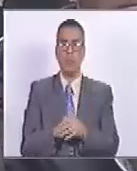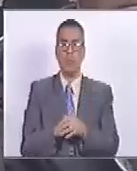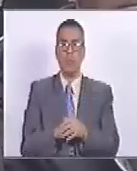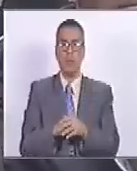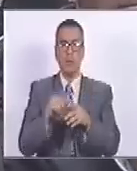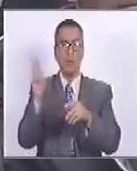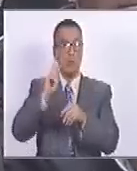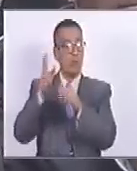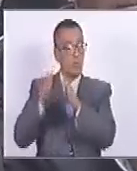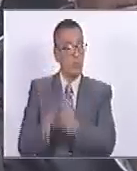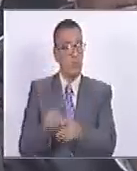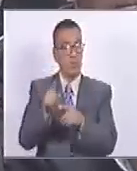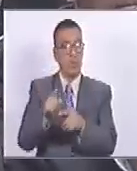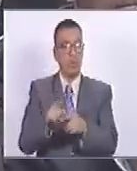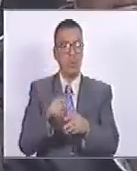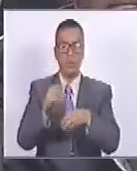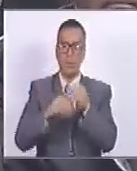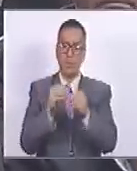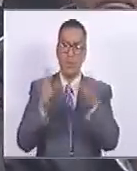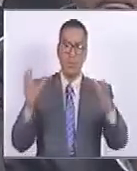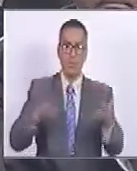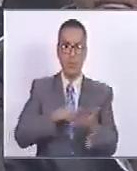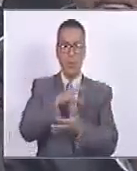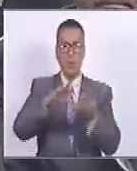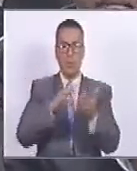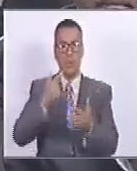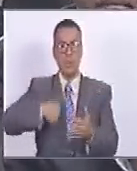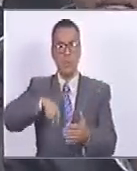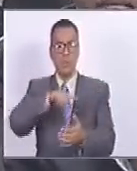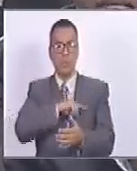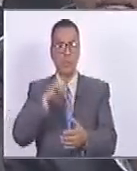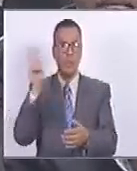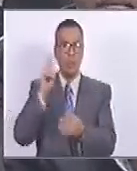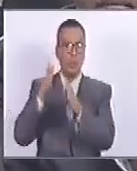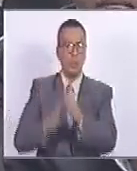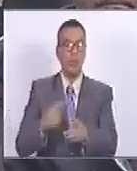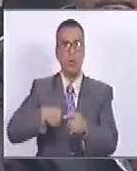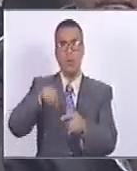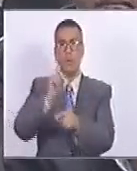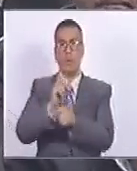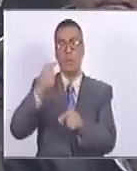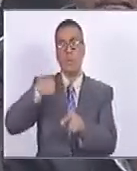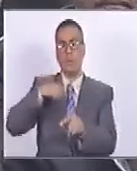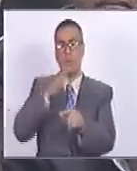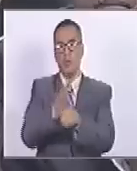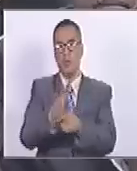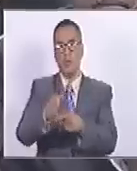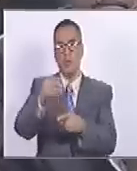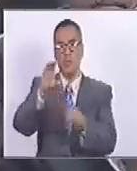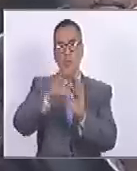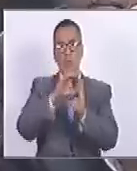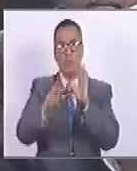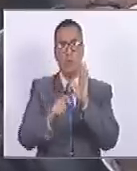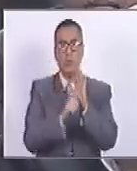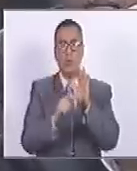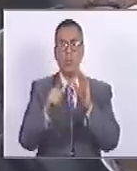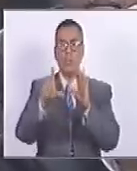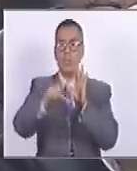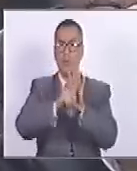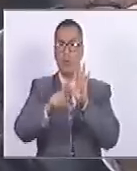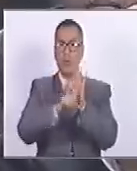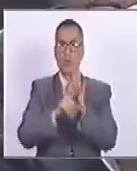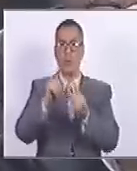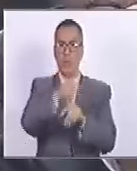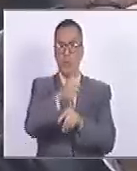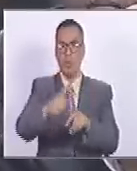que los venezolanos resolveremos los problemas de los venezolanos por la única vía que existe, que es a través de la constitución y las leyes, y